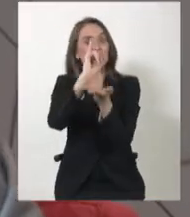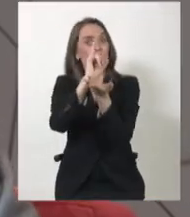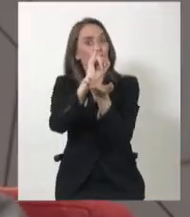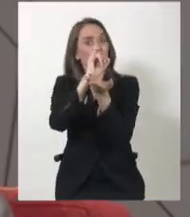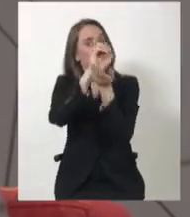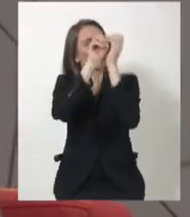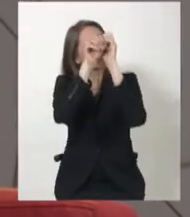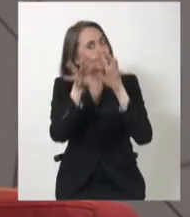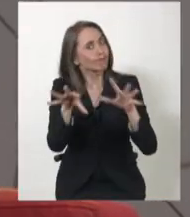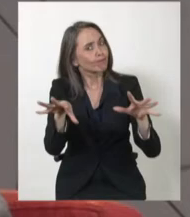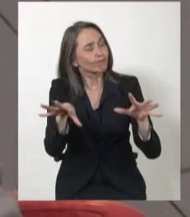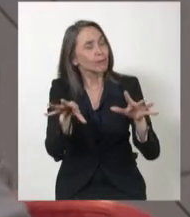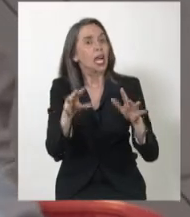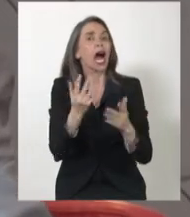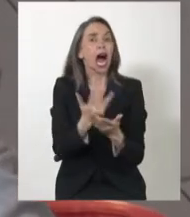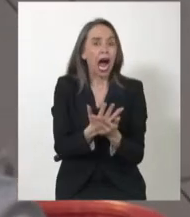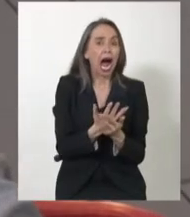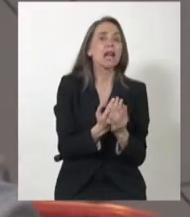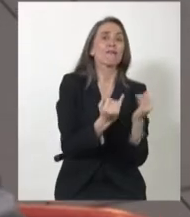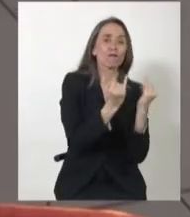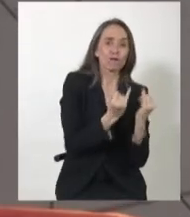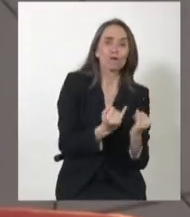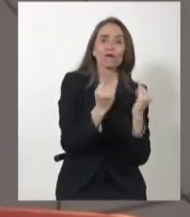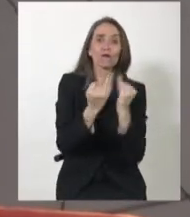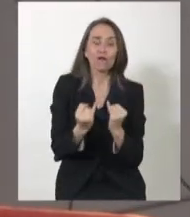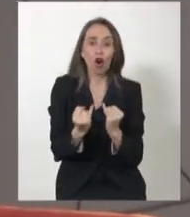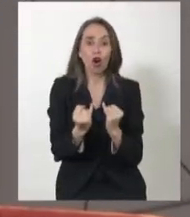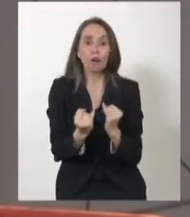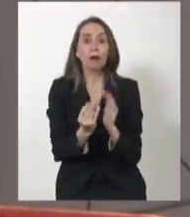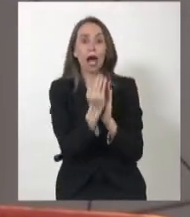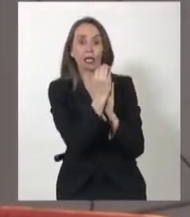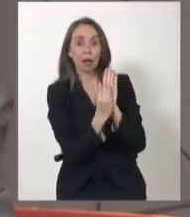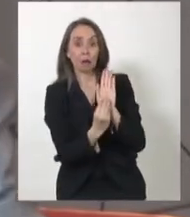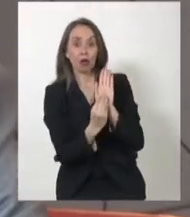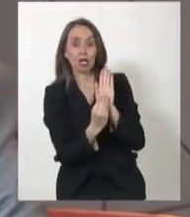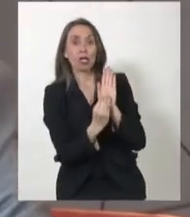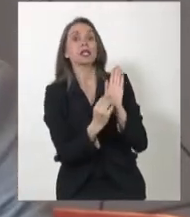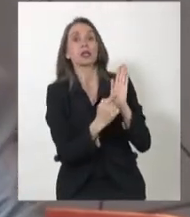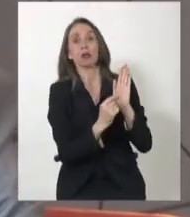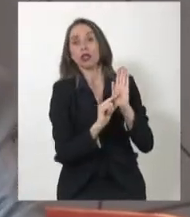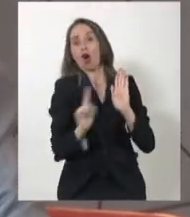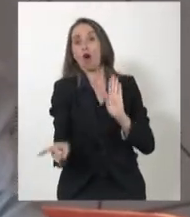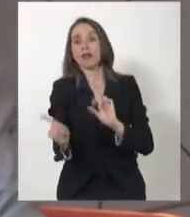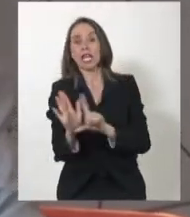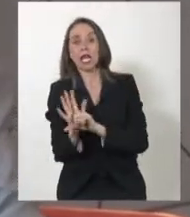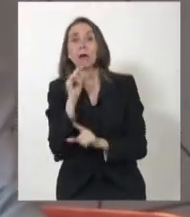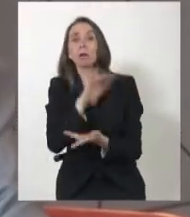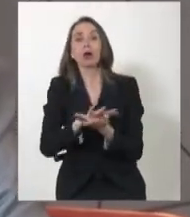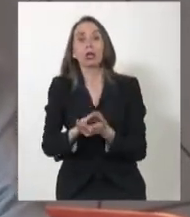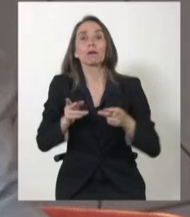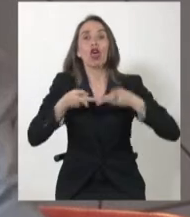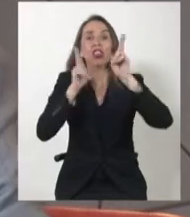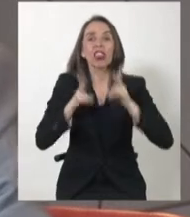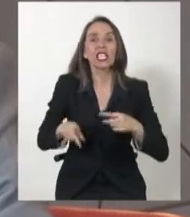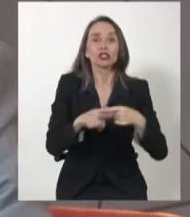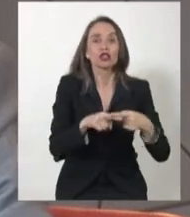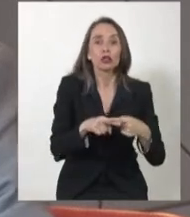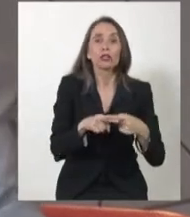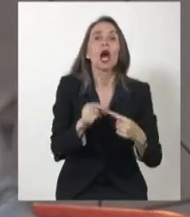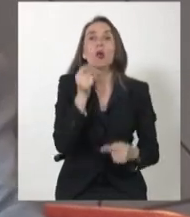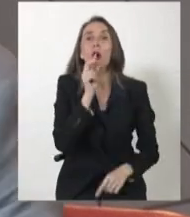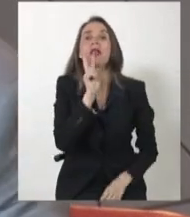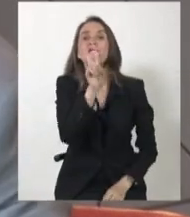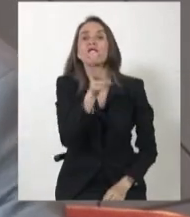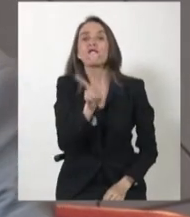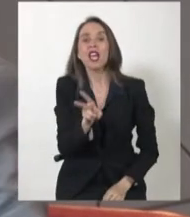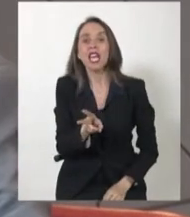fórmulas y ciertas técnicas que pueden obligar a la ley. Por ejemplo, en materia de derechos sociales, ¿cuáles son los verbos que utilizamos?